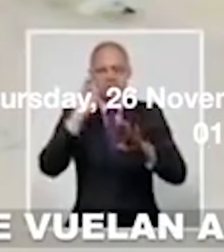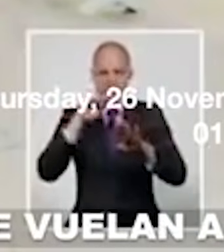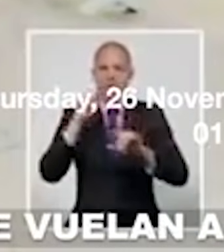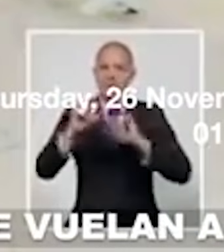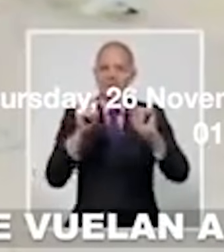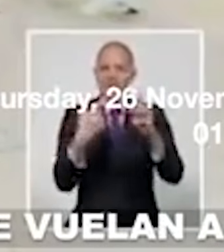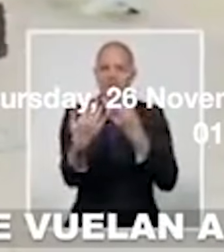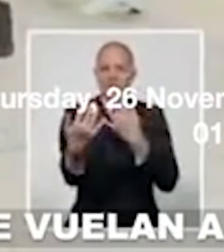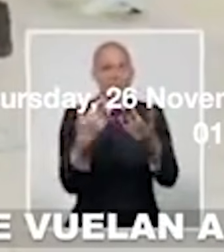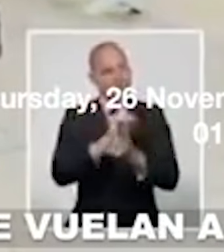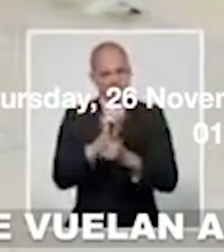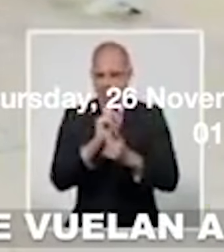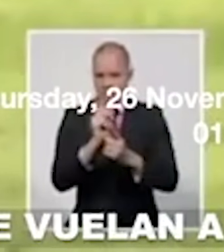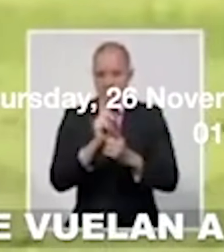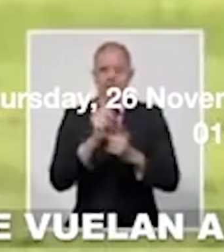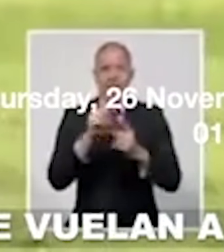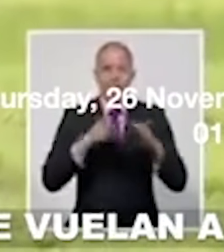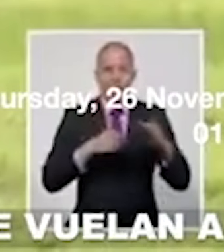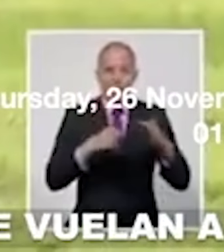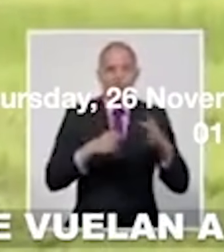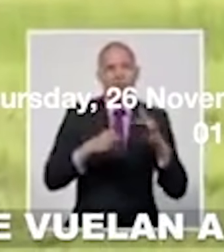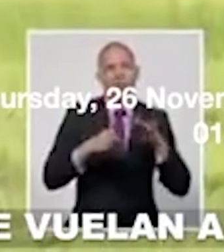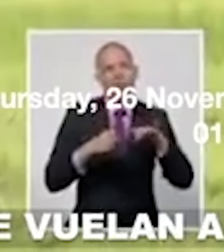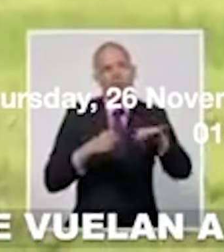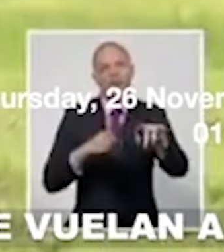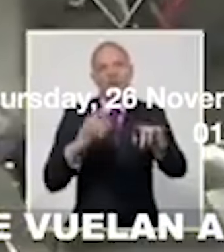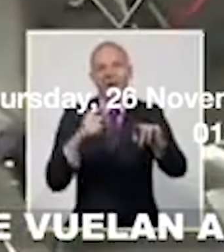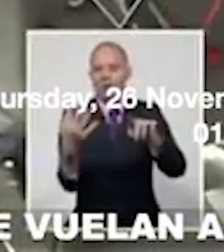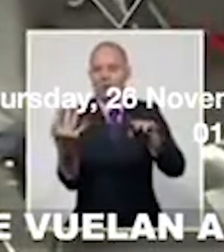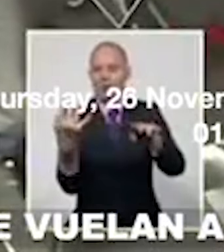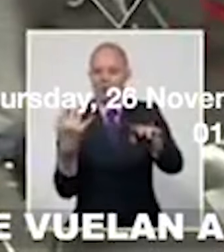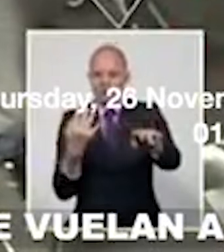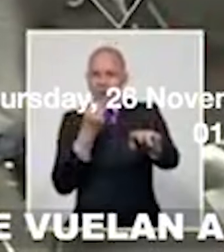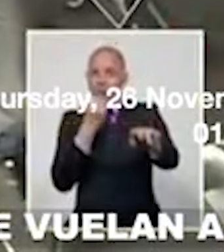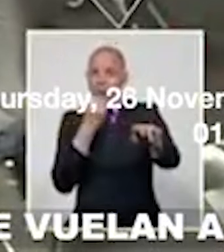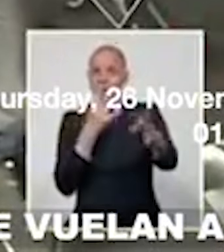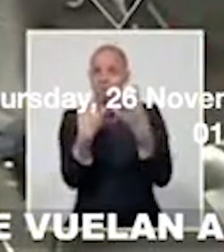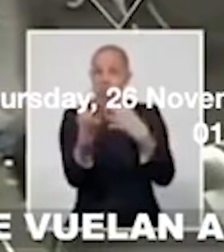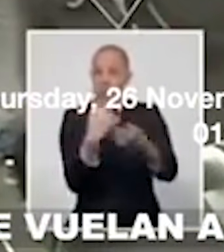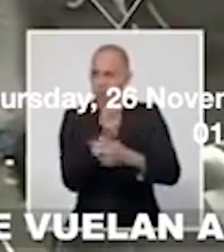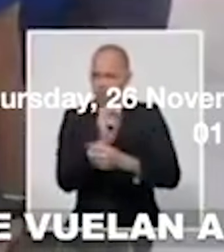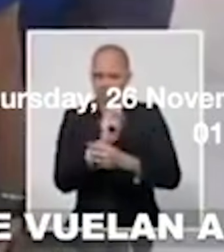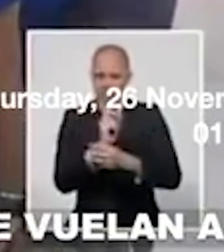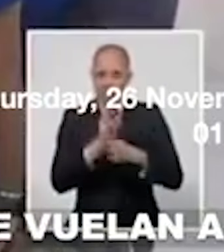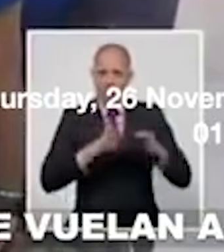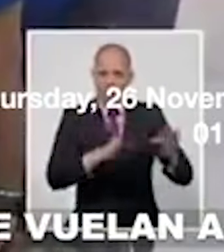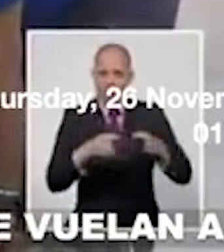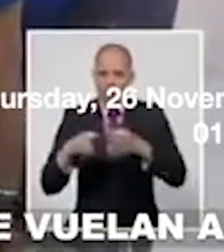fue posible llevar 2 maletas de 23 kilogramos a través de Iberia a finales de